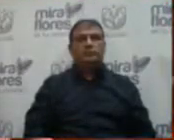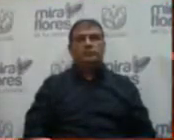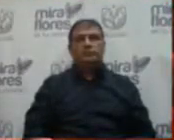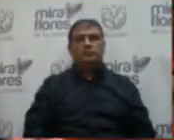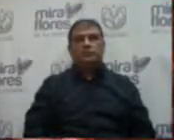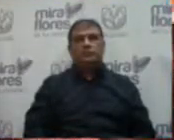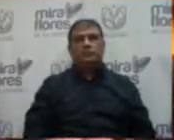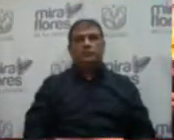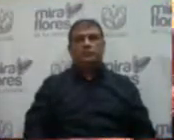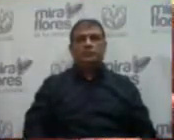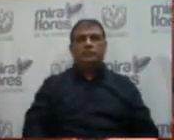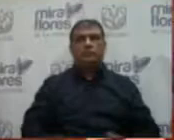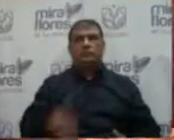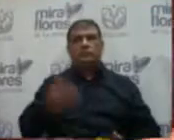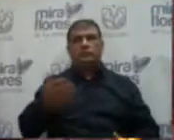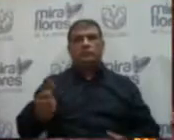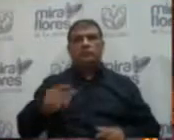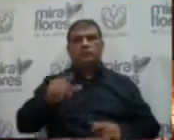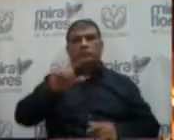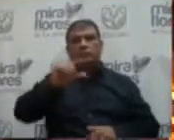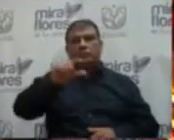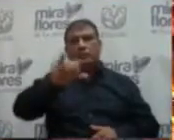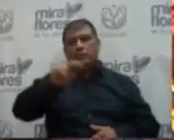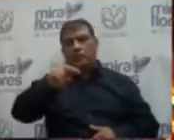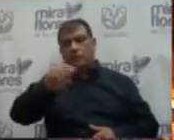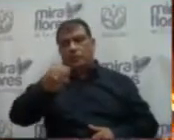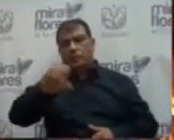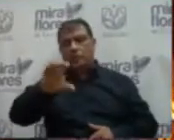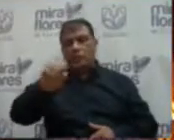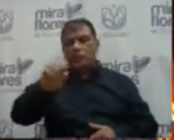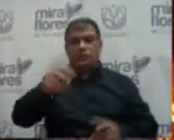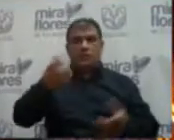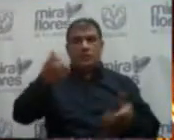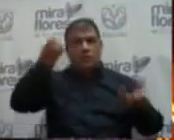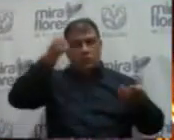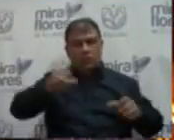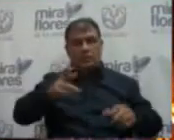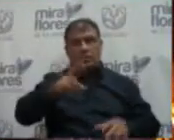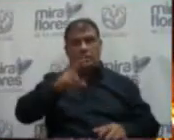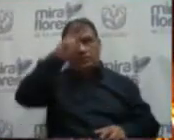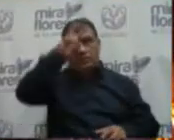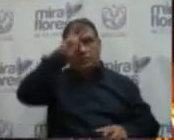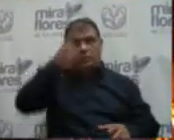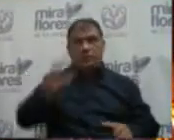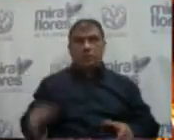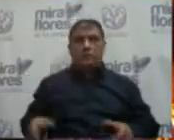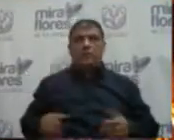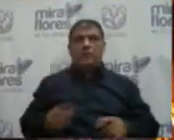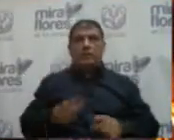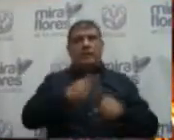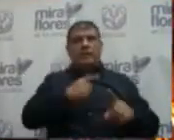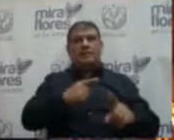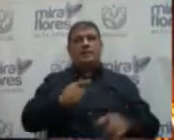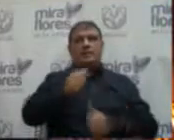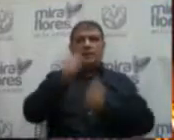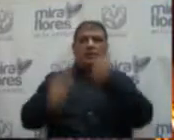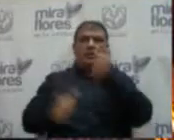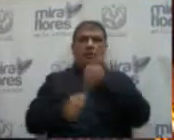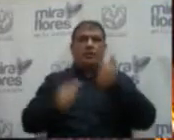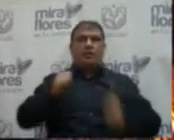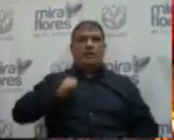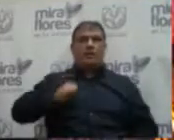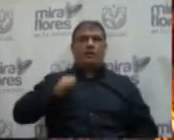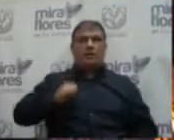Doctor Gino Costa Santolaya, congresista de la República y ex teniente